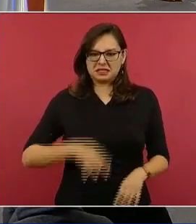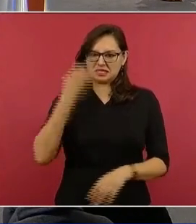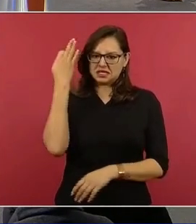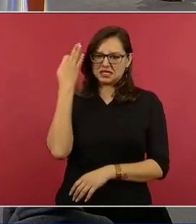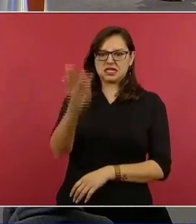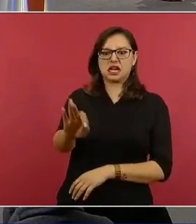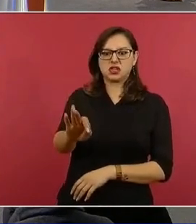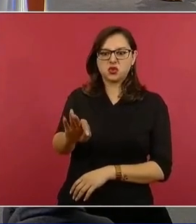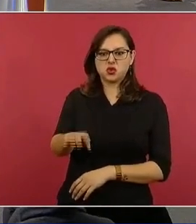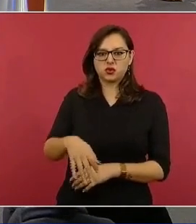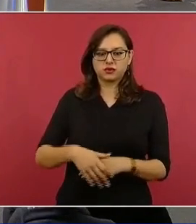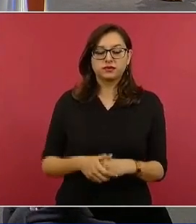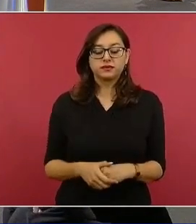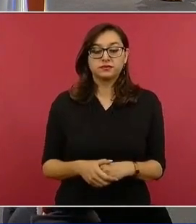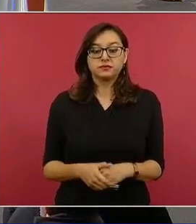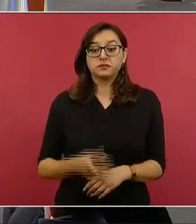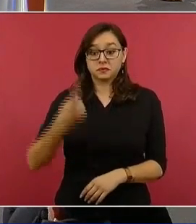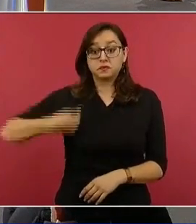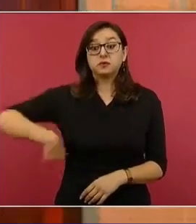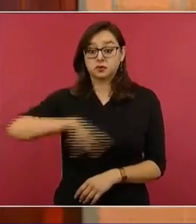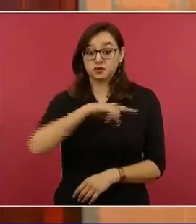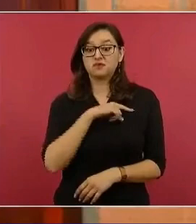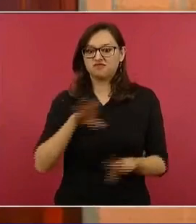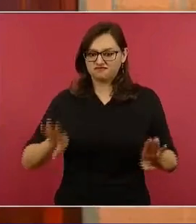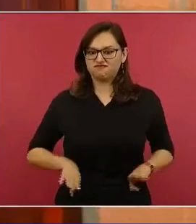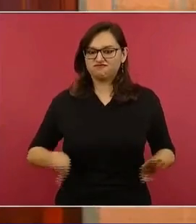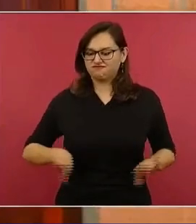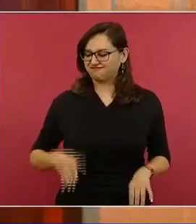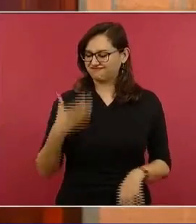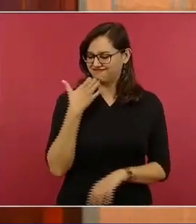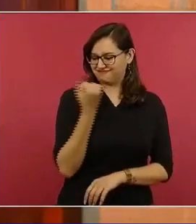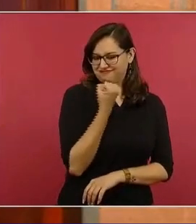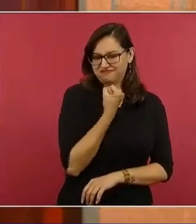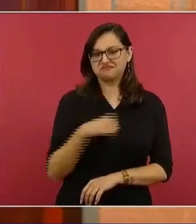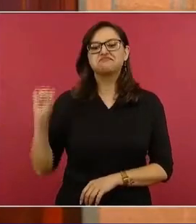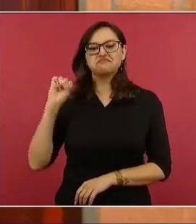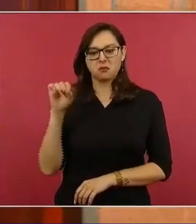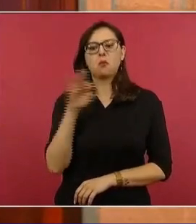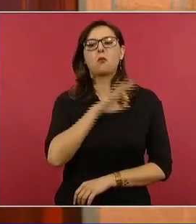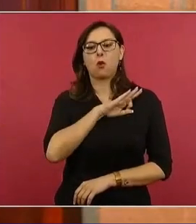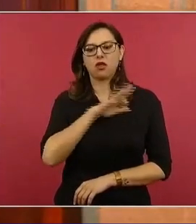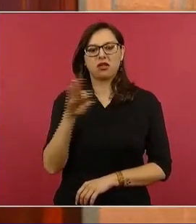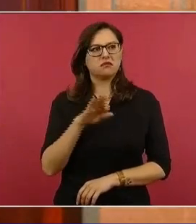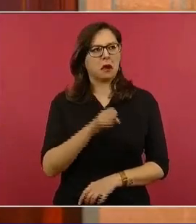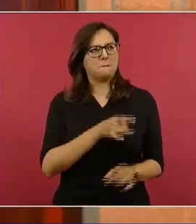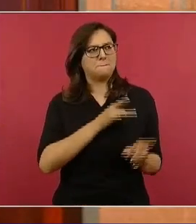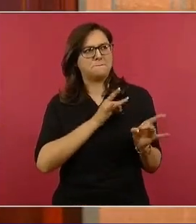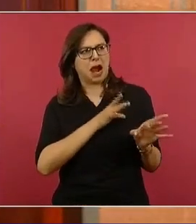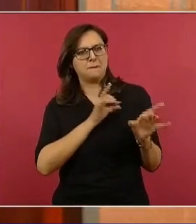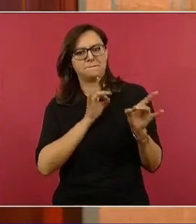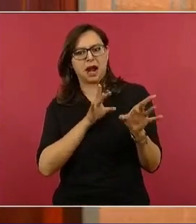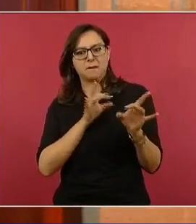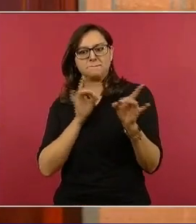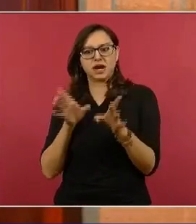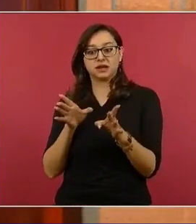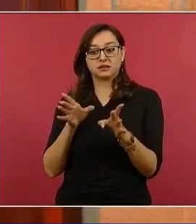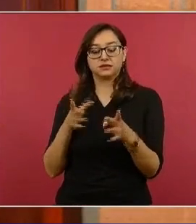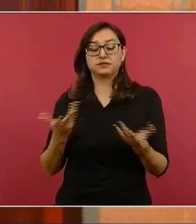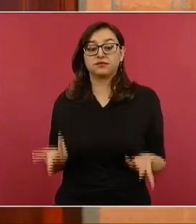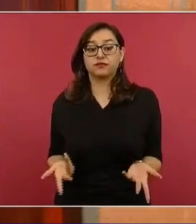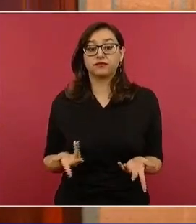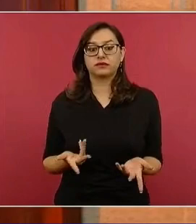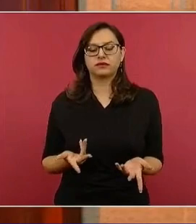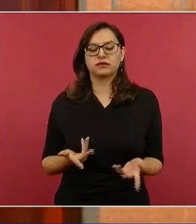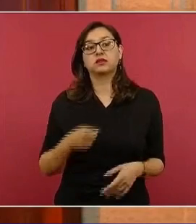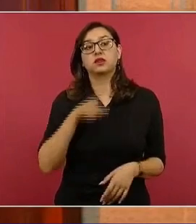hacer todo mejor que cualquier otro país. Cuando un gobernante extranjero